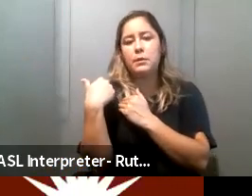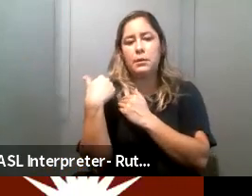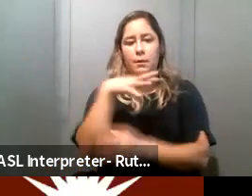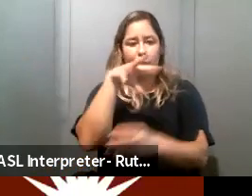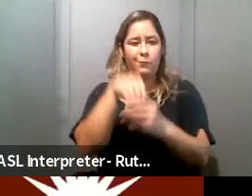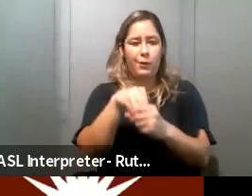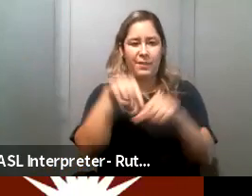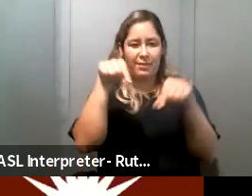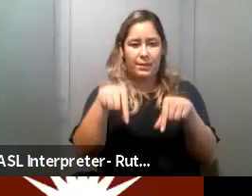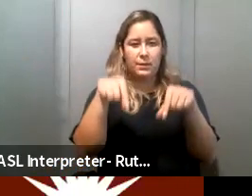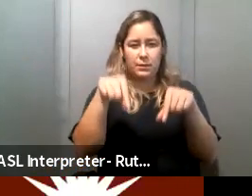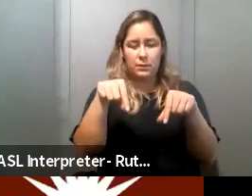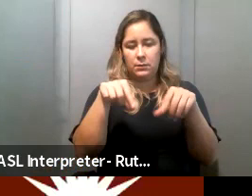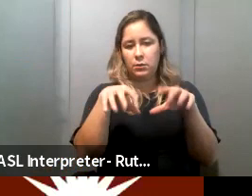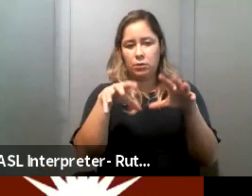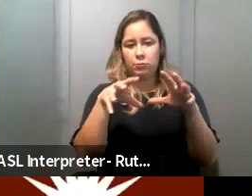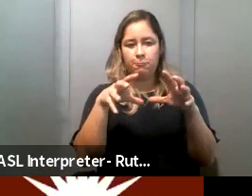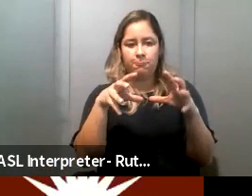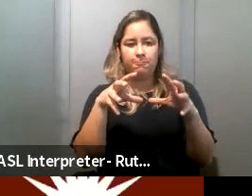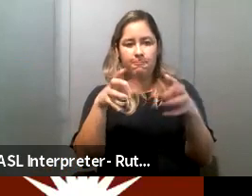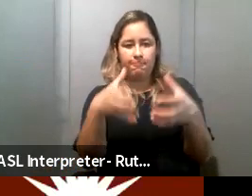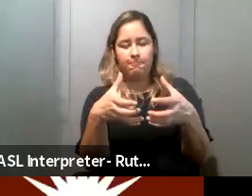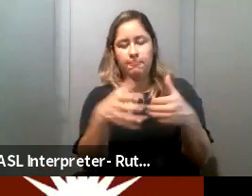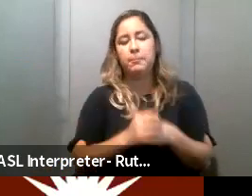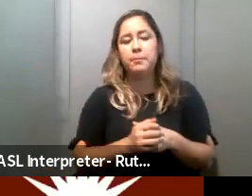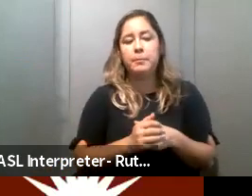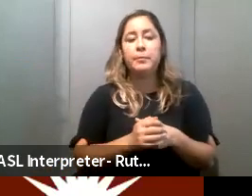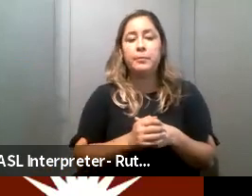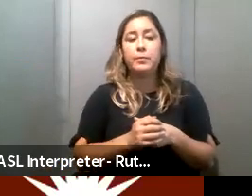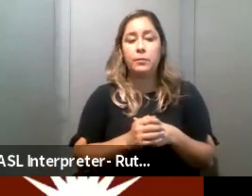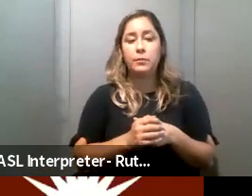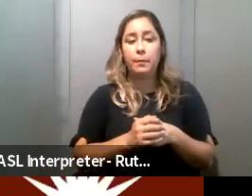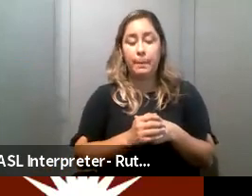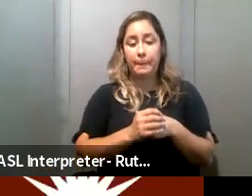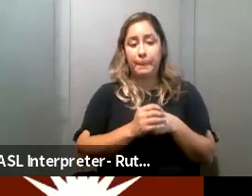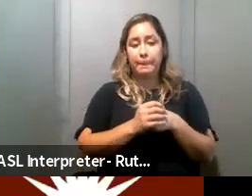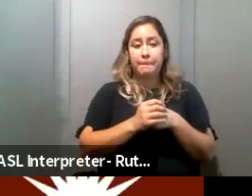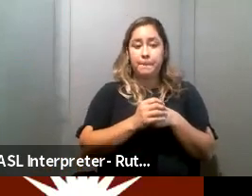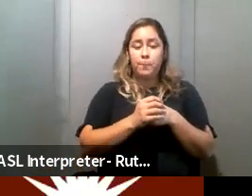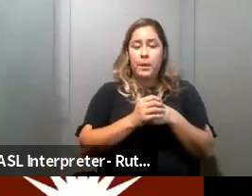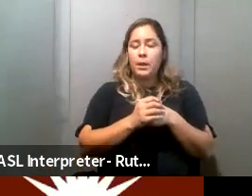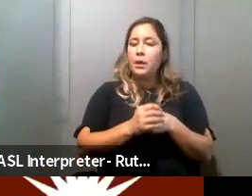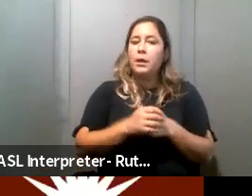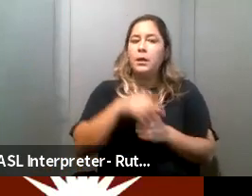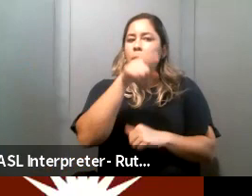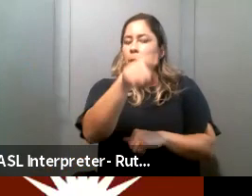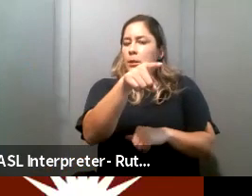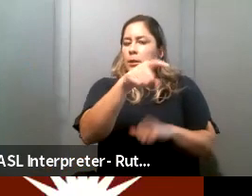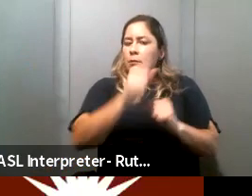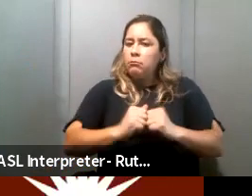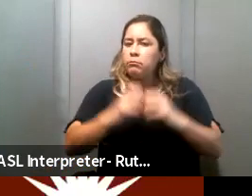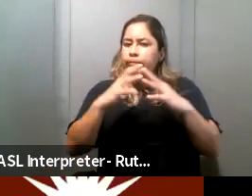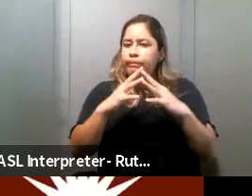esta sociedad. Entonces, como mencionaba, esto fue en un esfuerzo de mantener